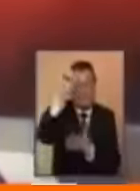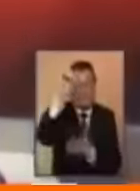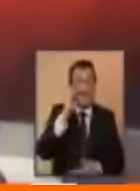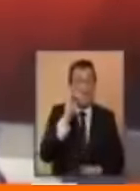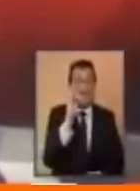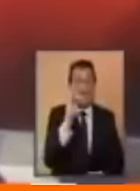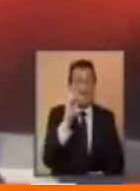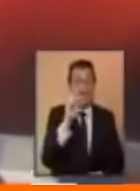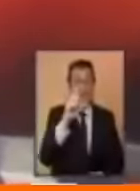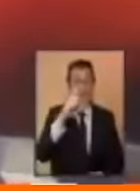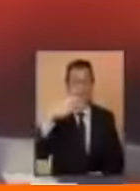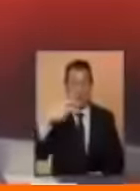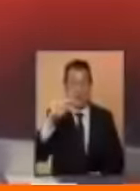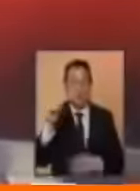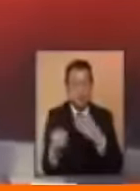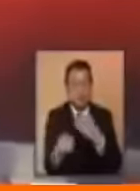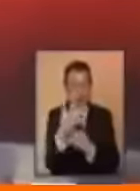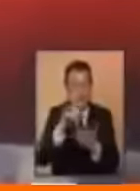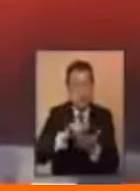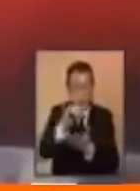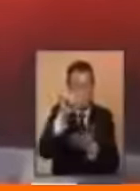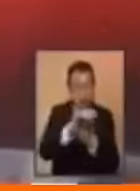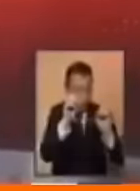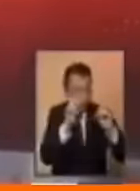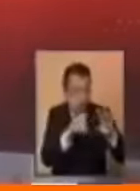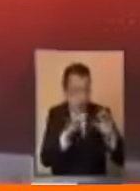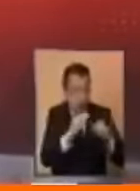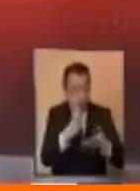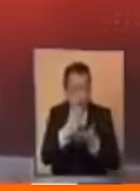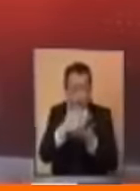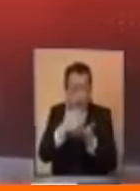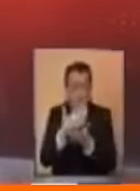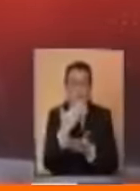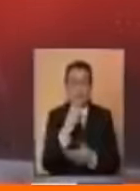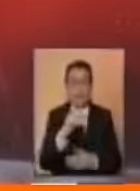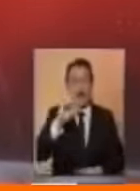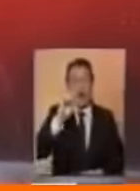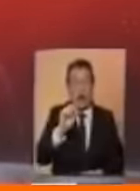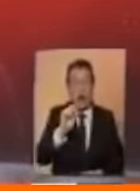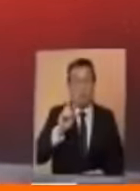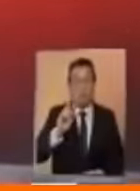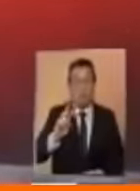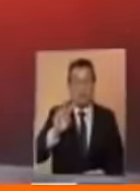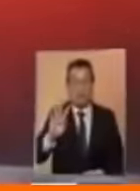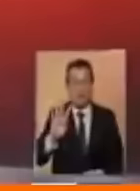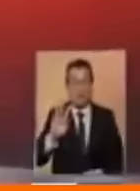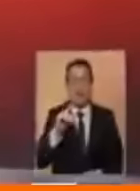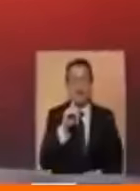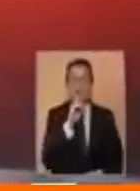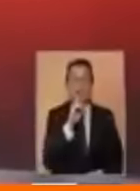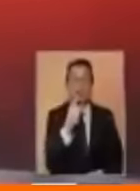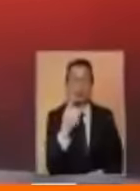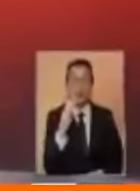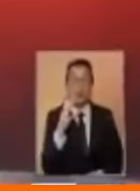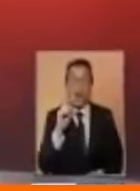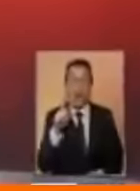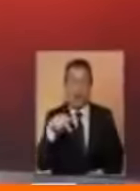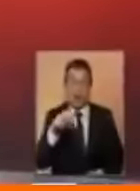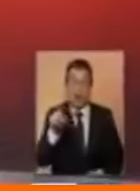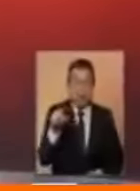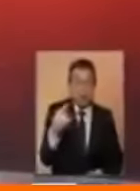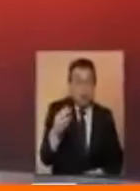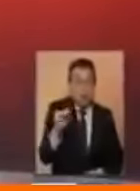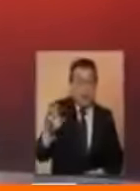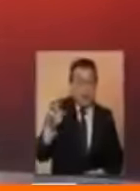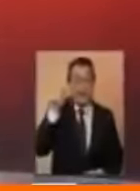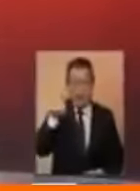una nueva actualización de sus aviones de instrucción táctica avanzada. Los A-29 Super Tucano sirven hoy para preparar a los futuros